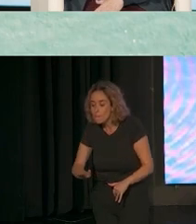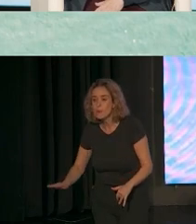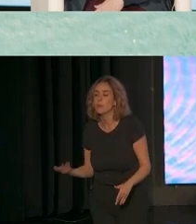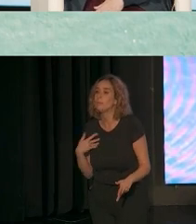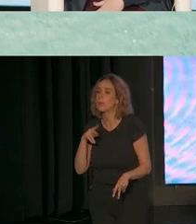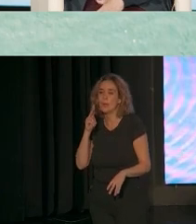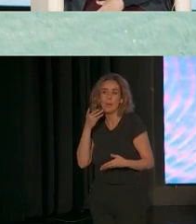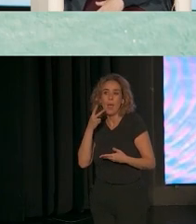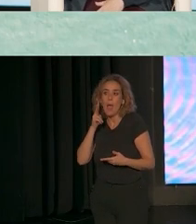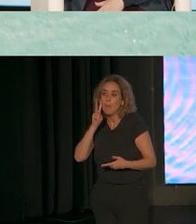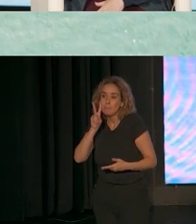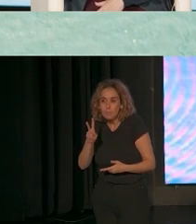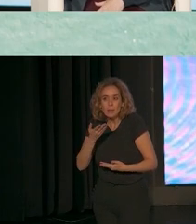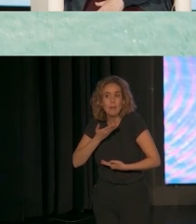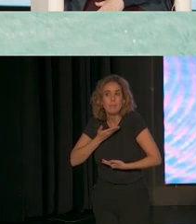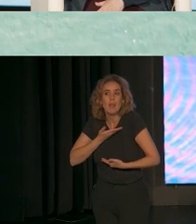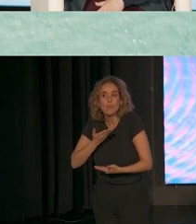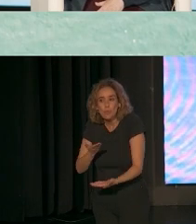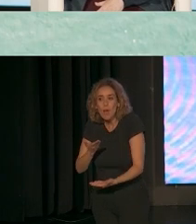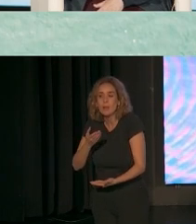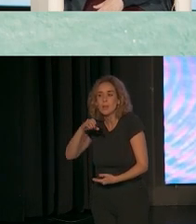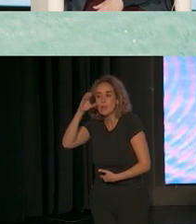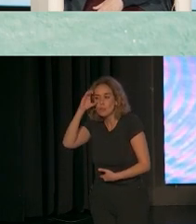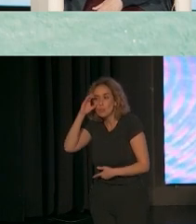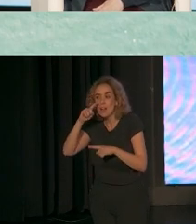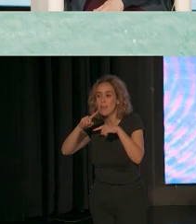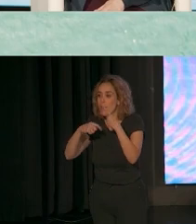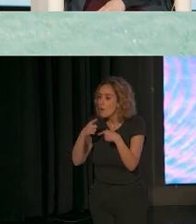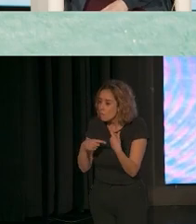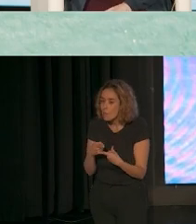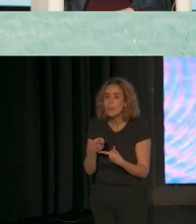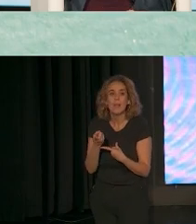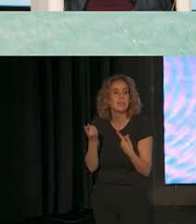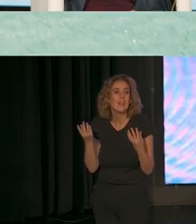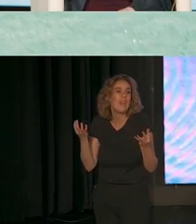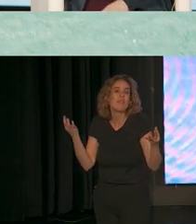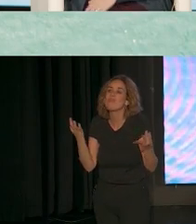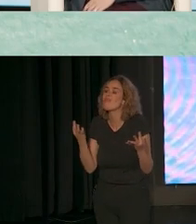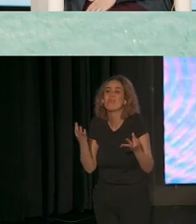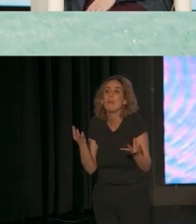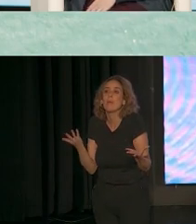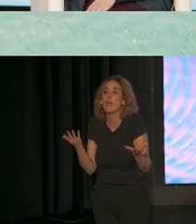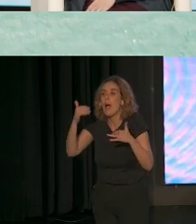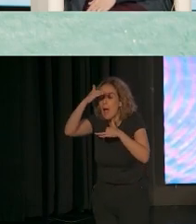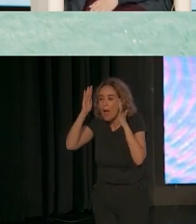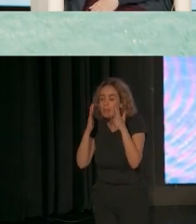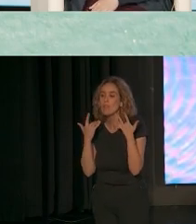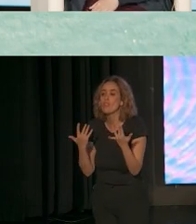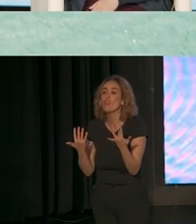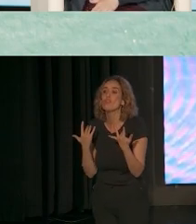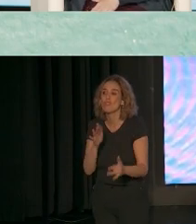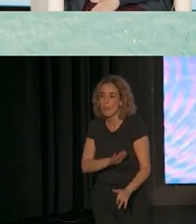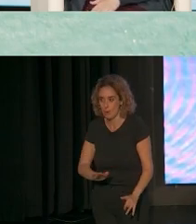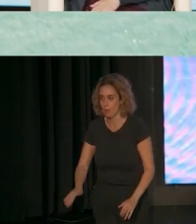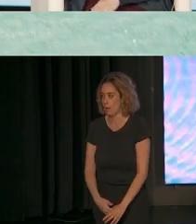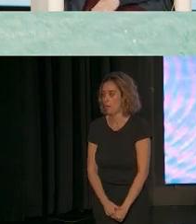ver y a escuchar a familias sobre lo que podría y debería ser la atención temprana.